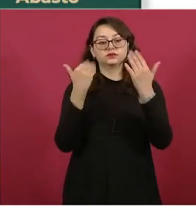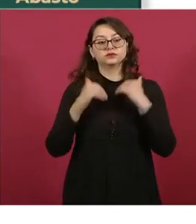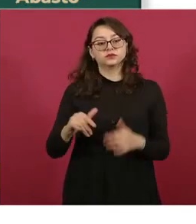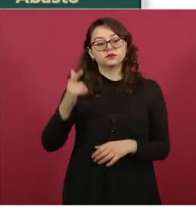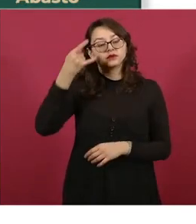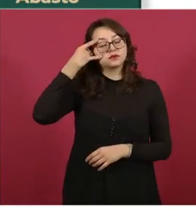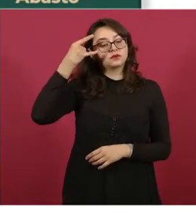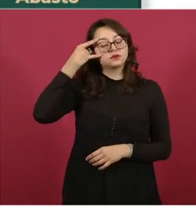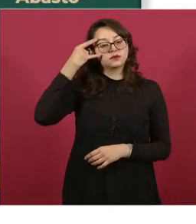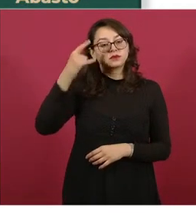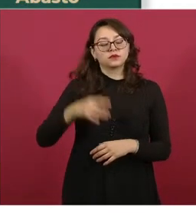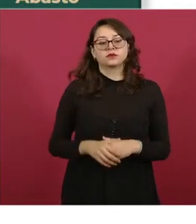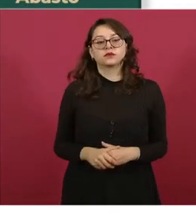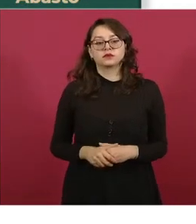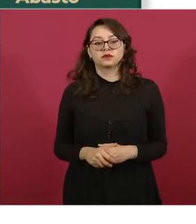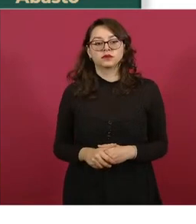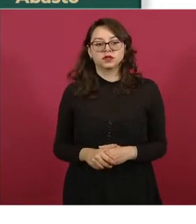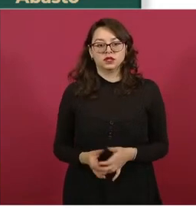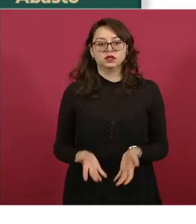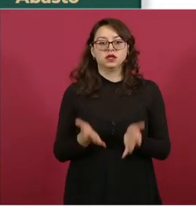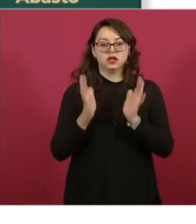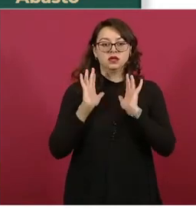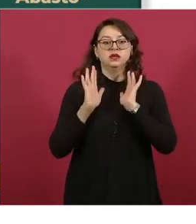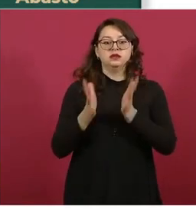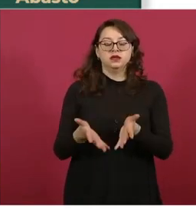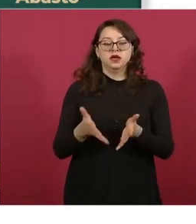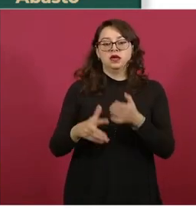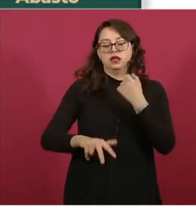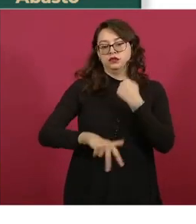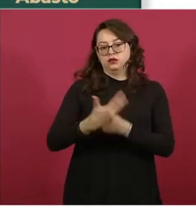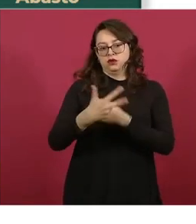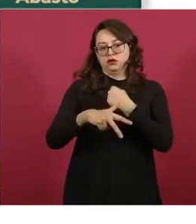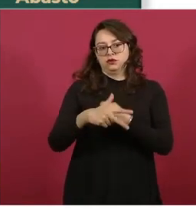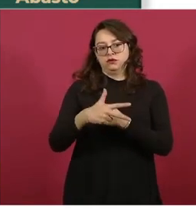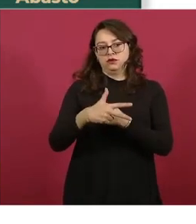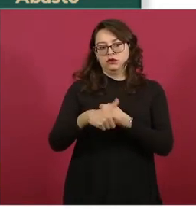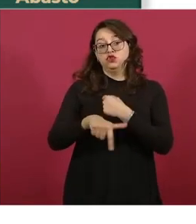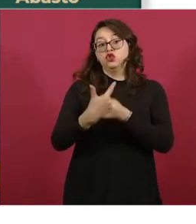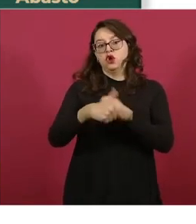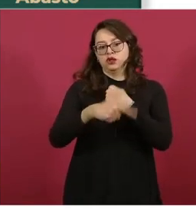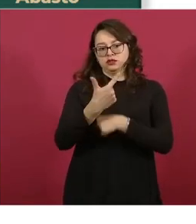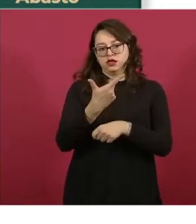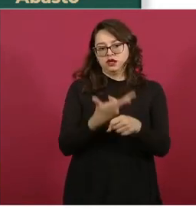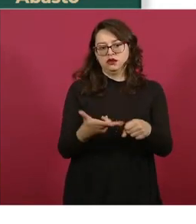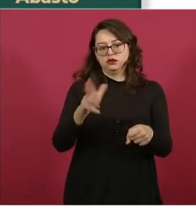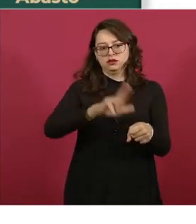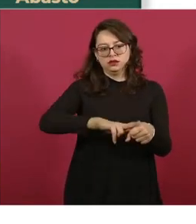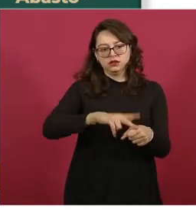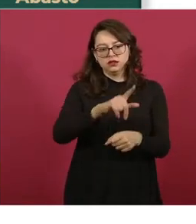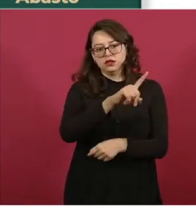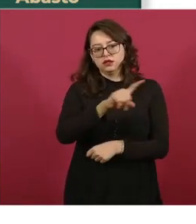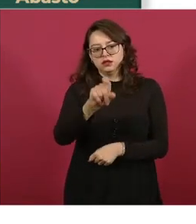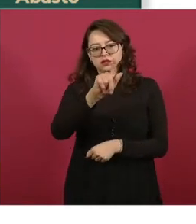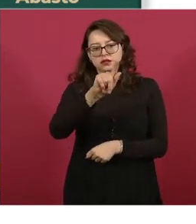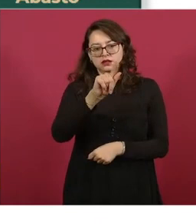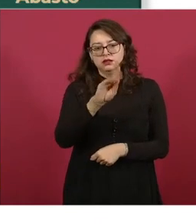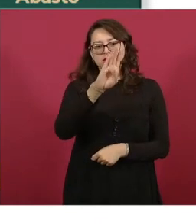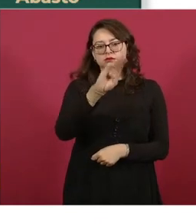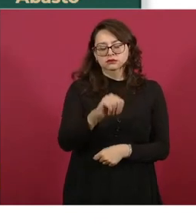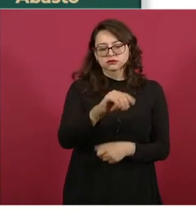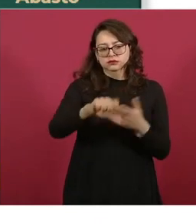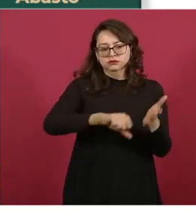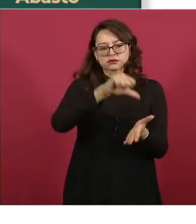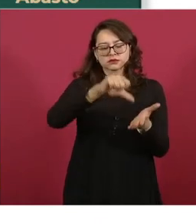Campeche, el sistema opera ya en 12 de los 14 hospitales y en 179 de